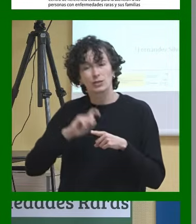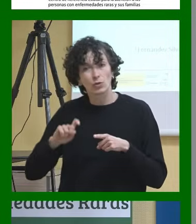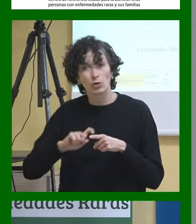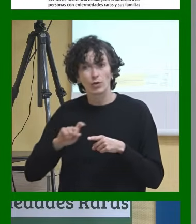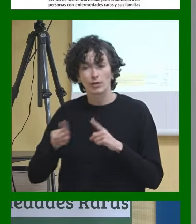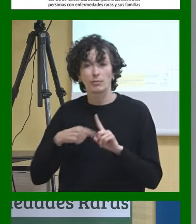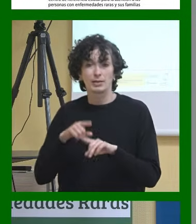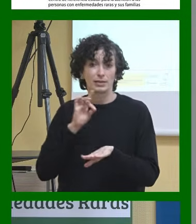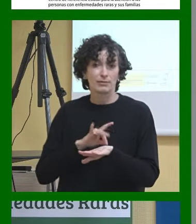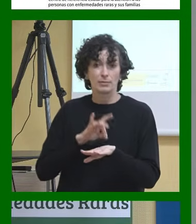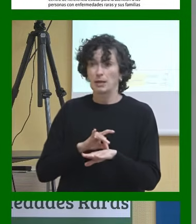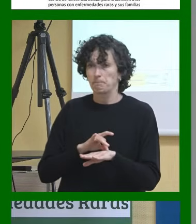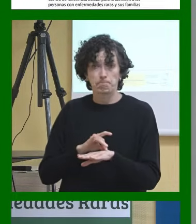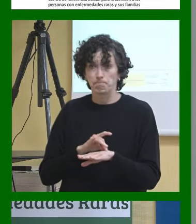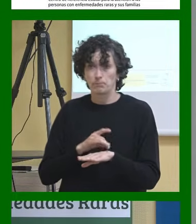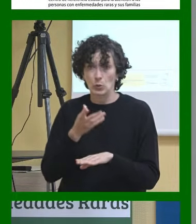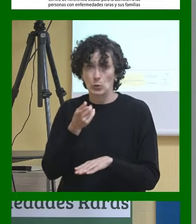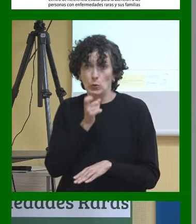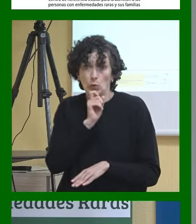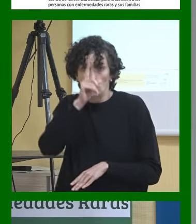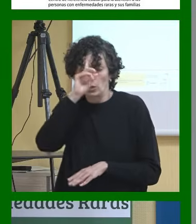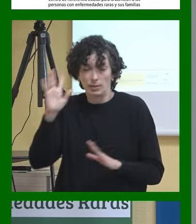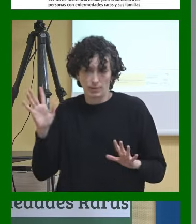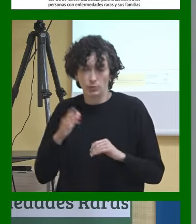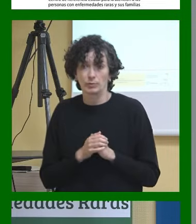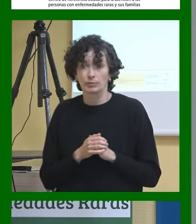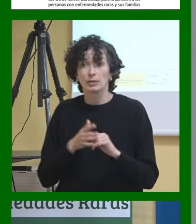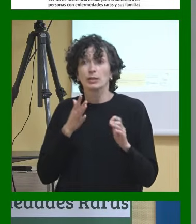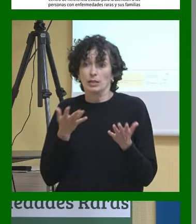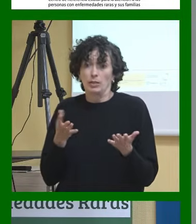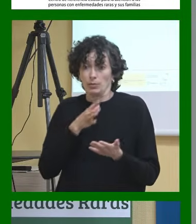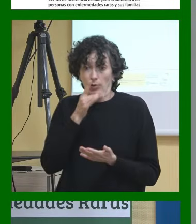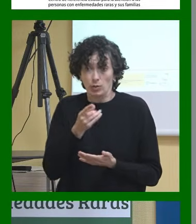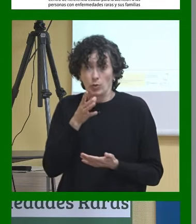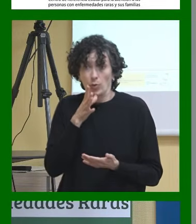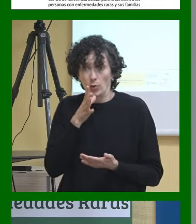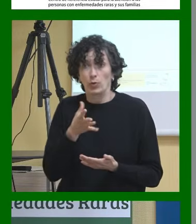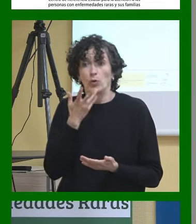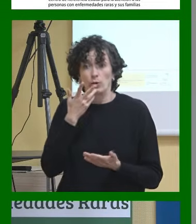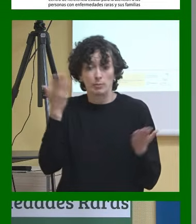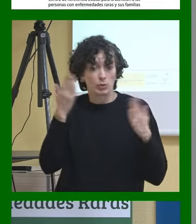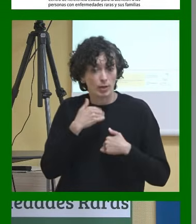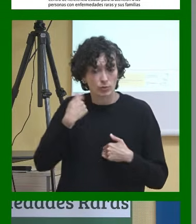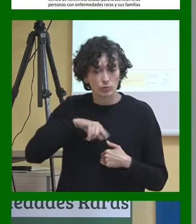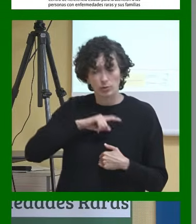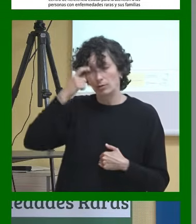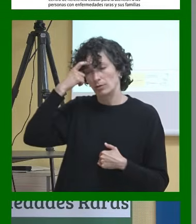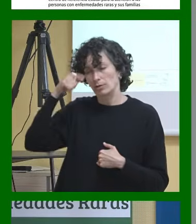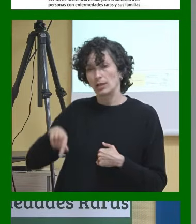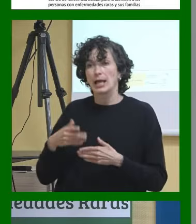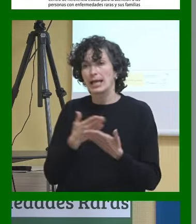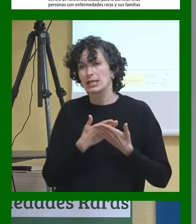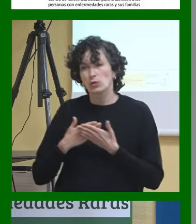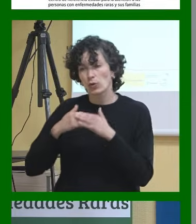el FAPA. Ante esta laguna de conocimiento, lo que nos planteamos es realizar un estudio transversal